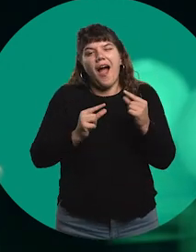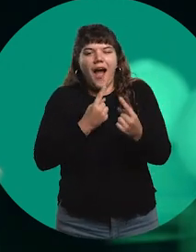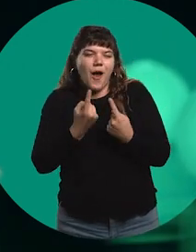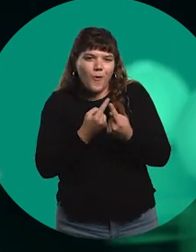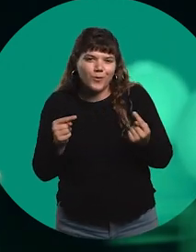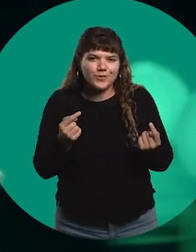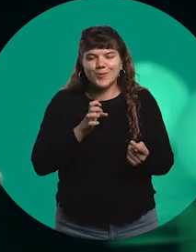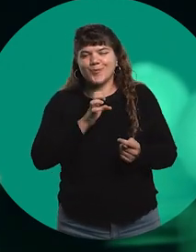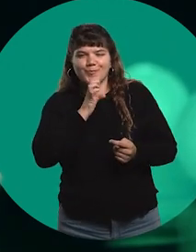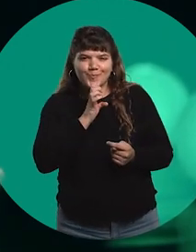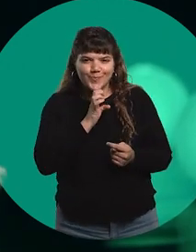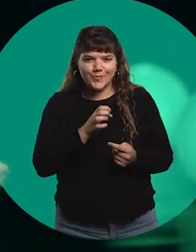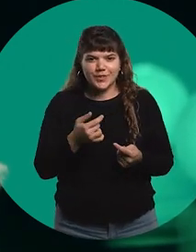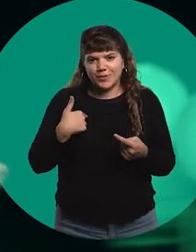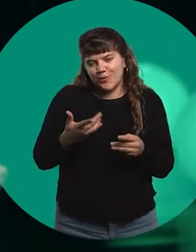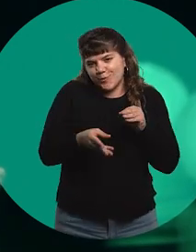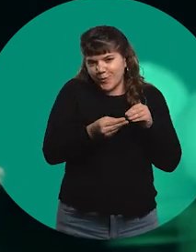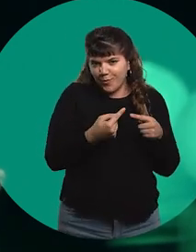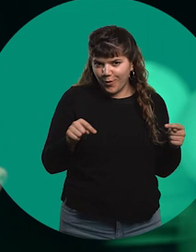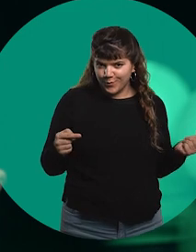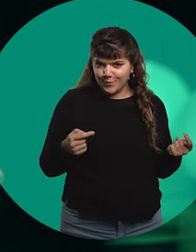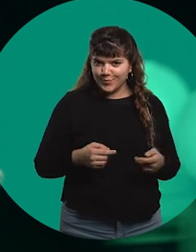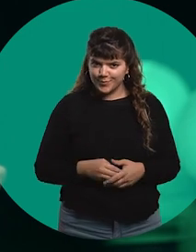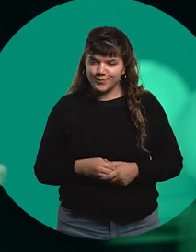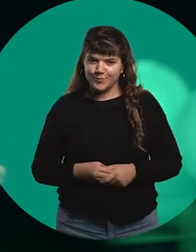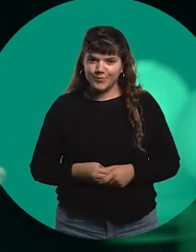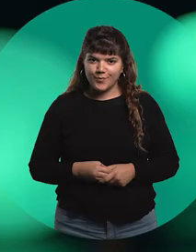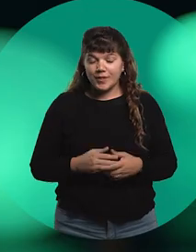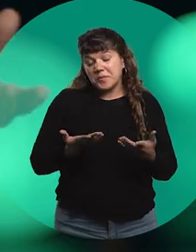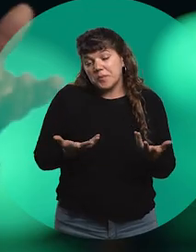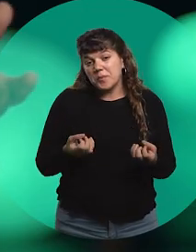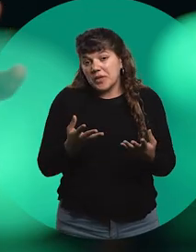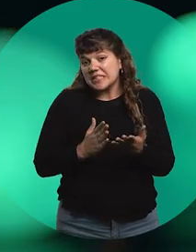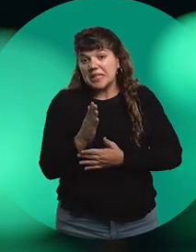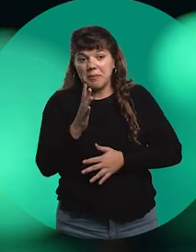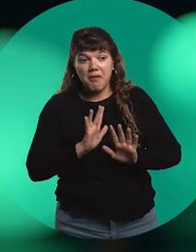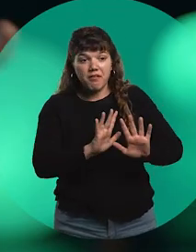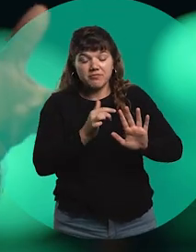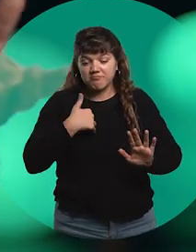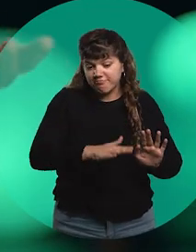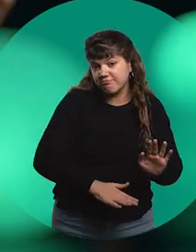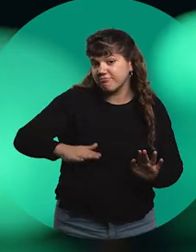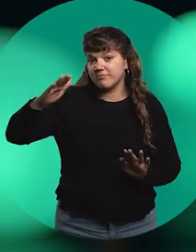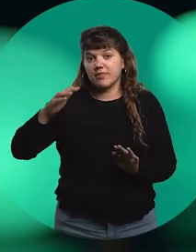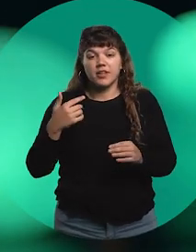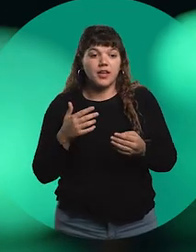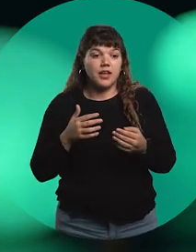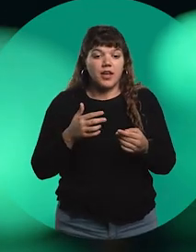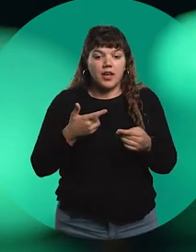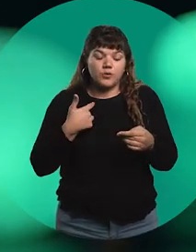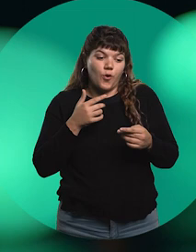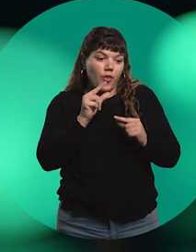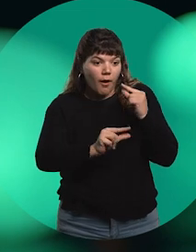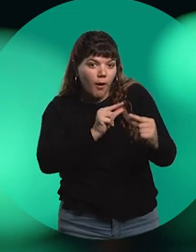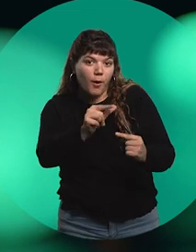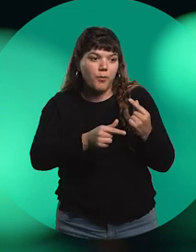histrionismo también que le voy agregando, ¿no? Porque eso fue lo que me ha tocado hacer. De chico me fui metiendo en el mundo